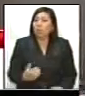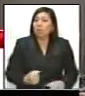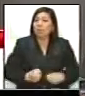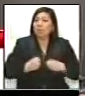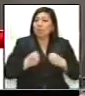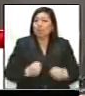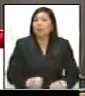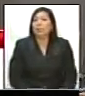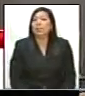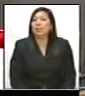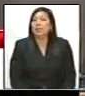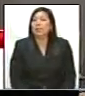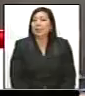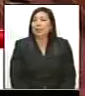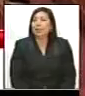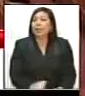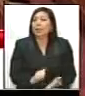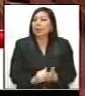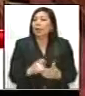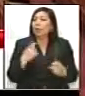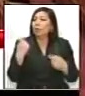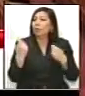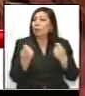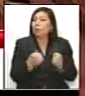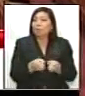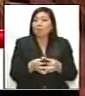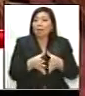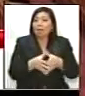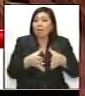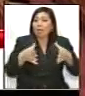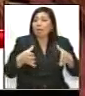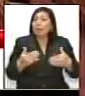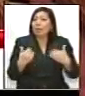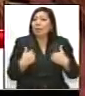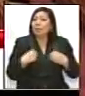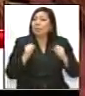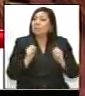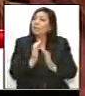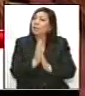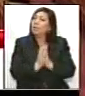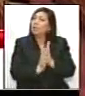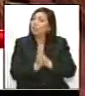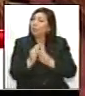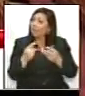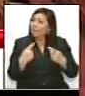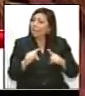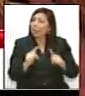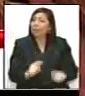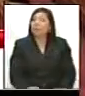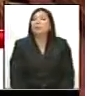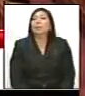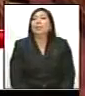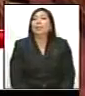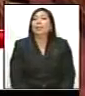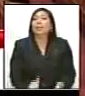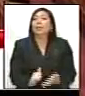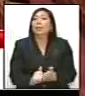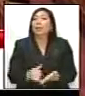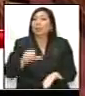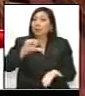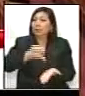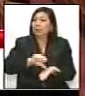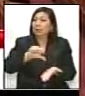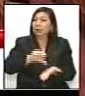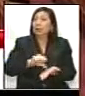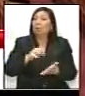Una potenciabilidad en el turismo bastante grande que debemos aprovecharla y permitir que la capital del